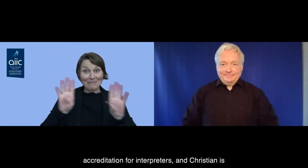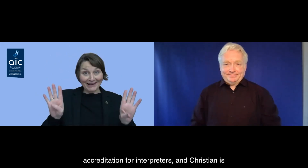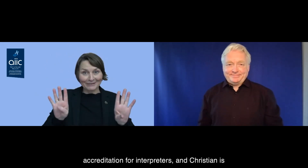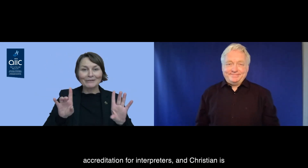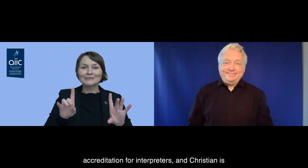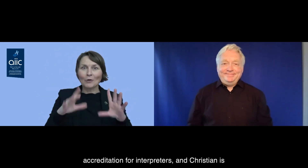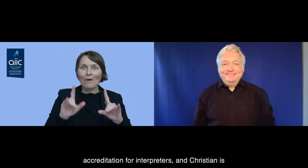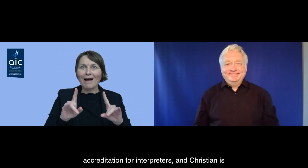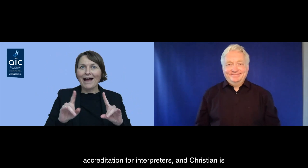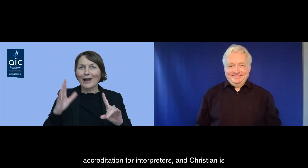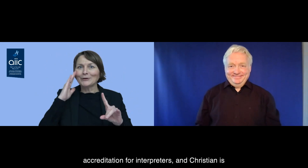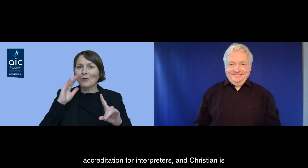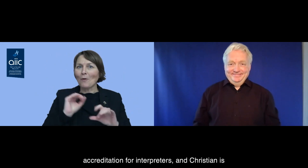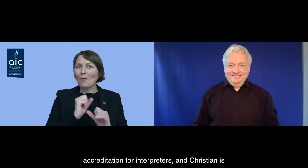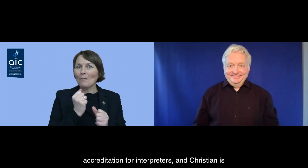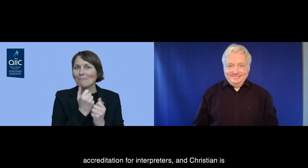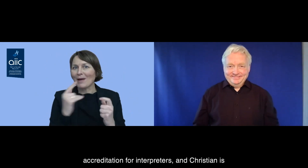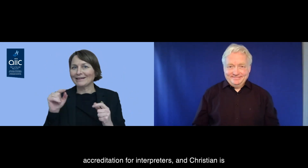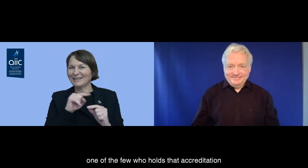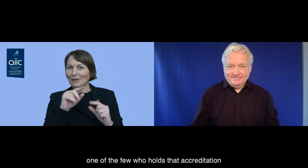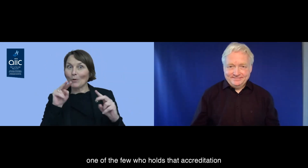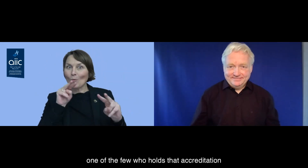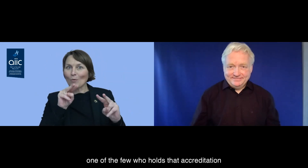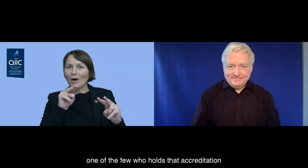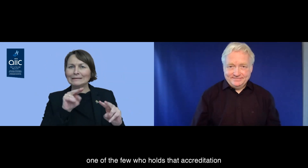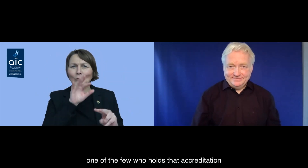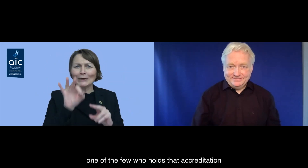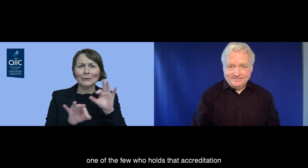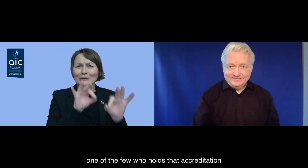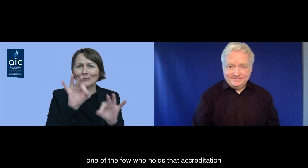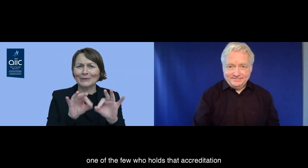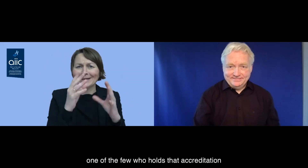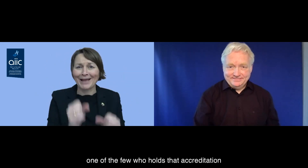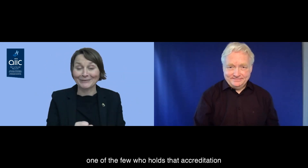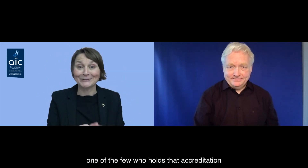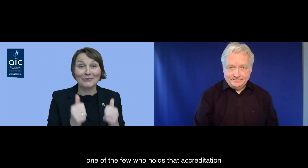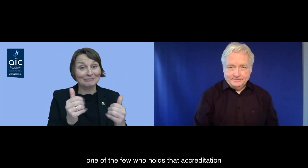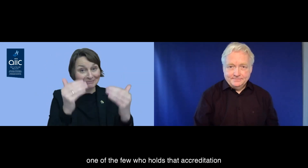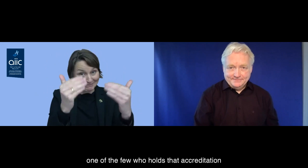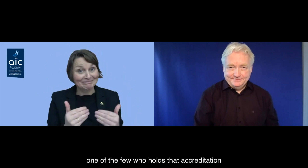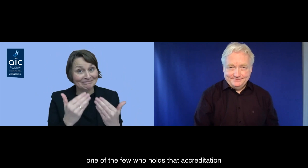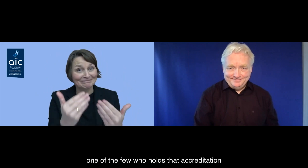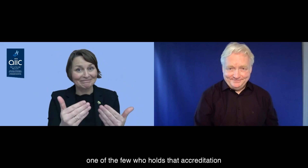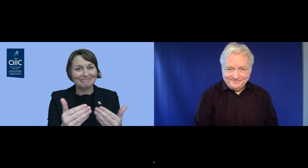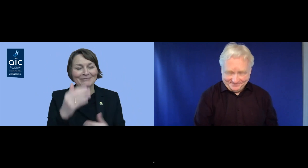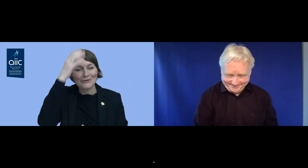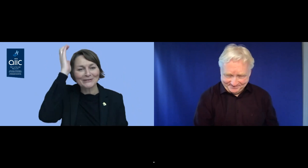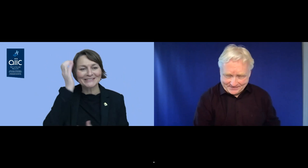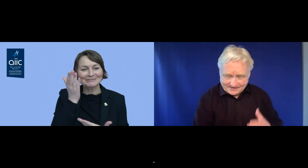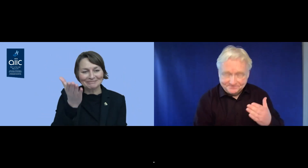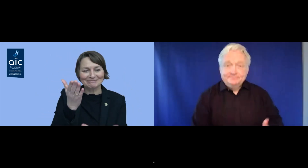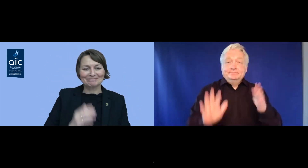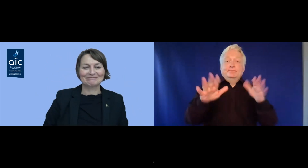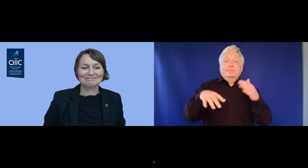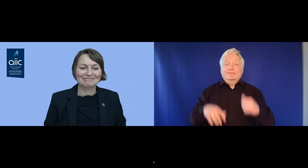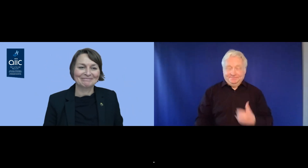existe una acreditación para intérpretes y Christian es uno de los muy pocos que tiene esa